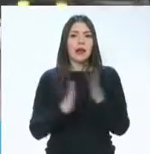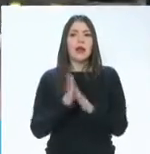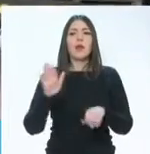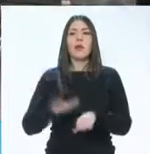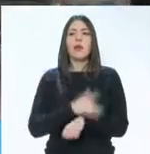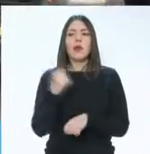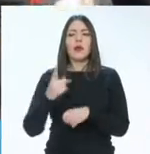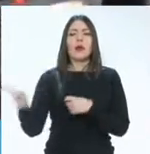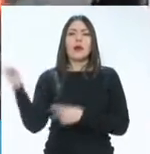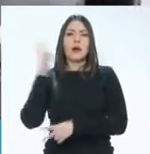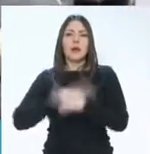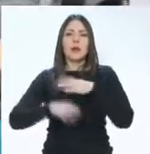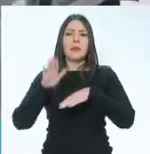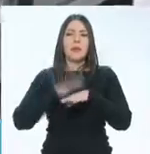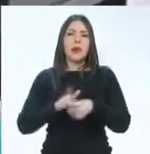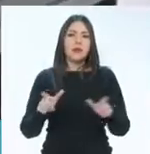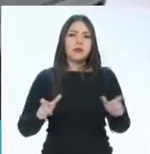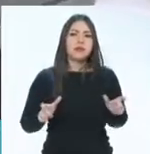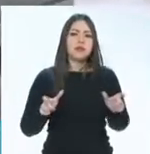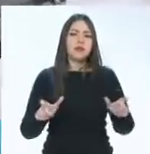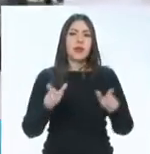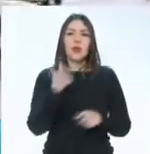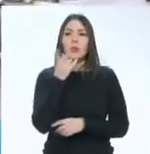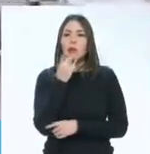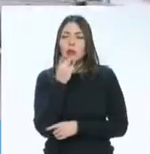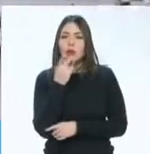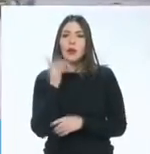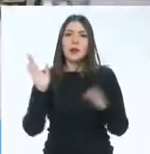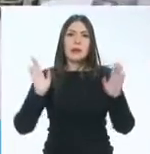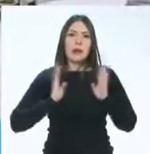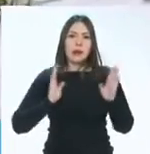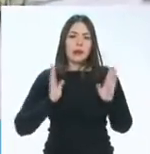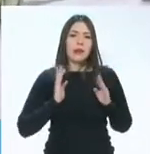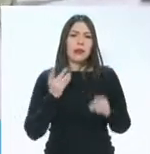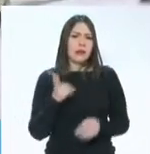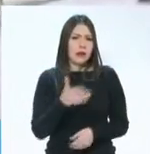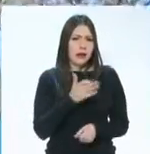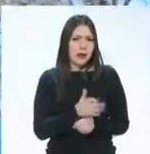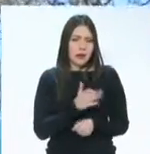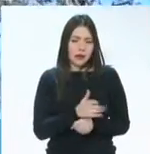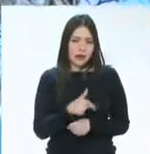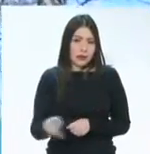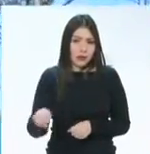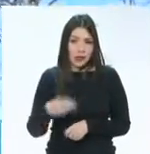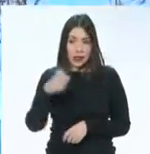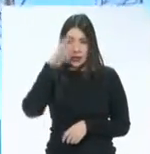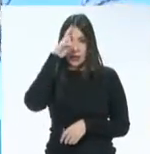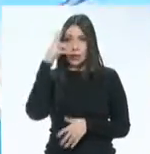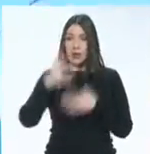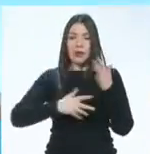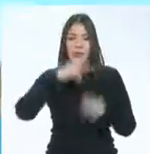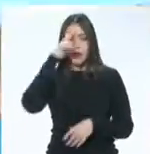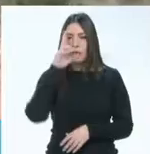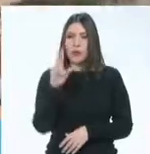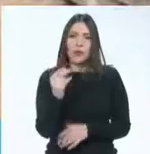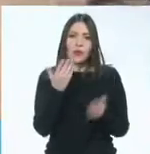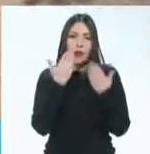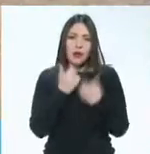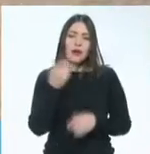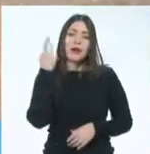fuerzas militares, pues bueno, en esas condiciones no estamos. Entonces, para que esto pudiera